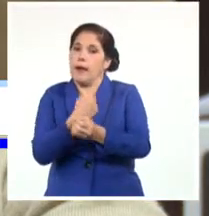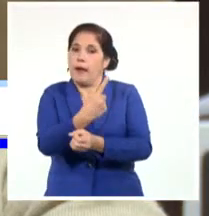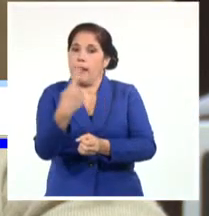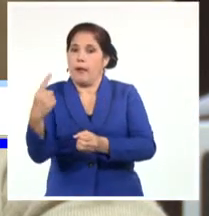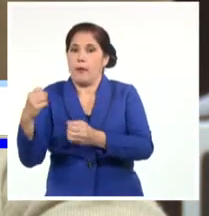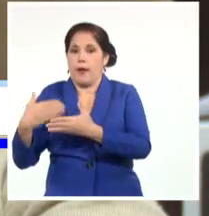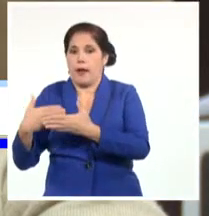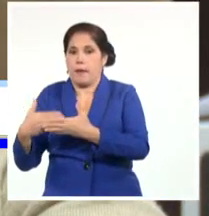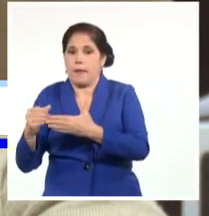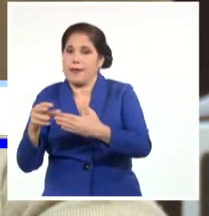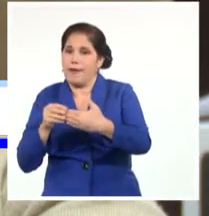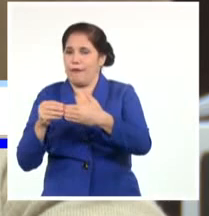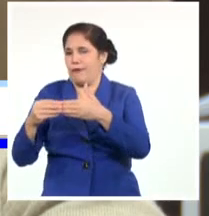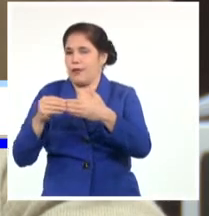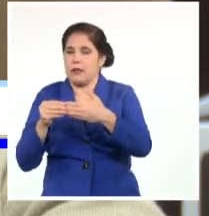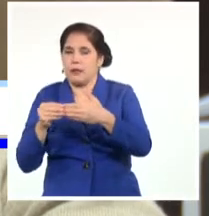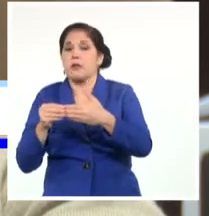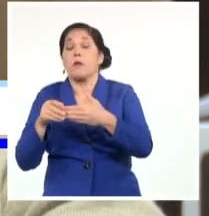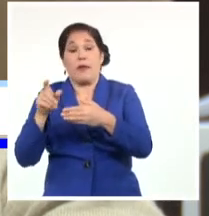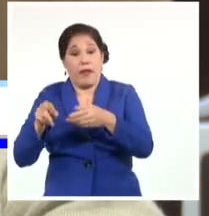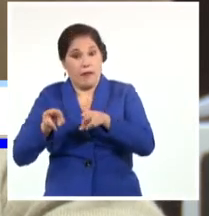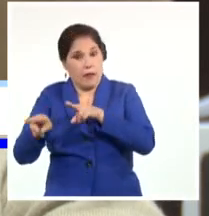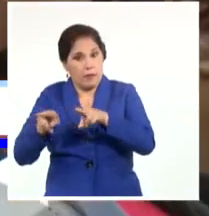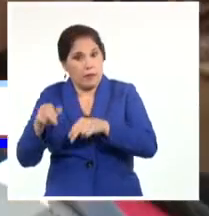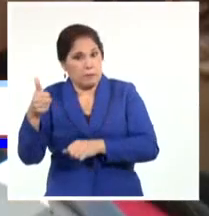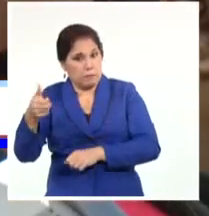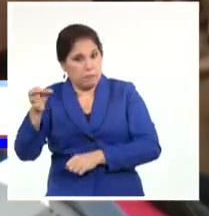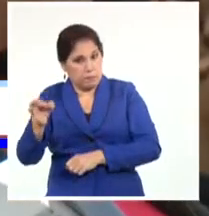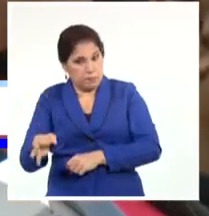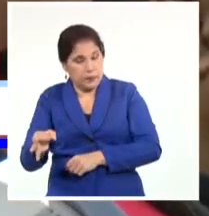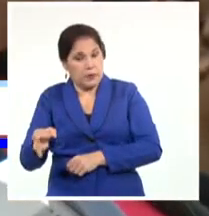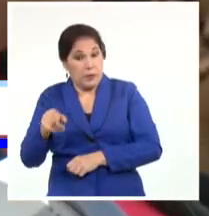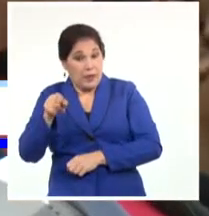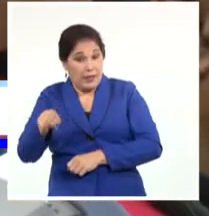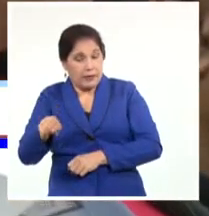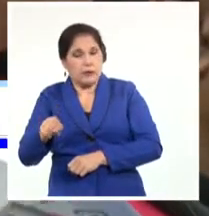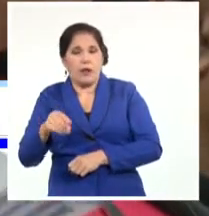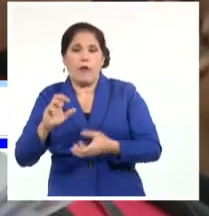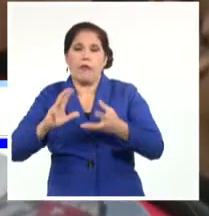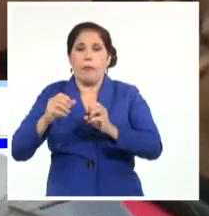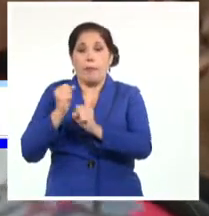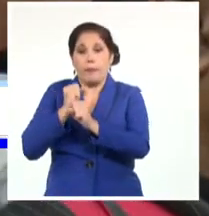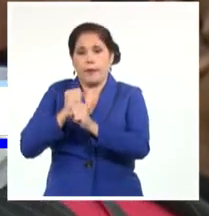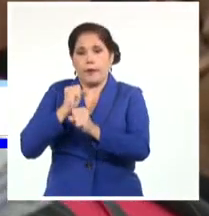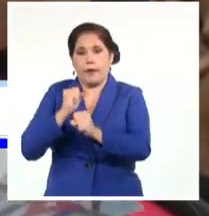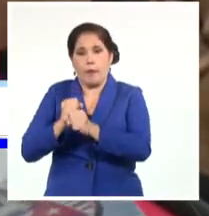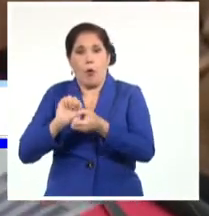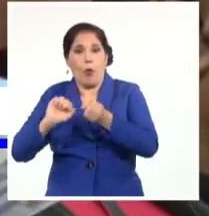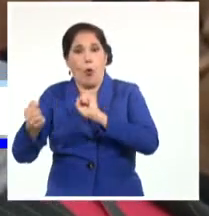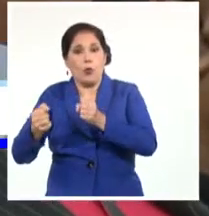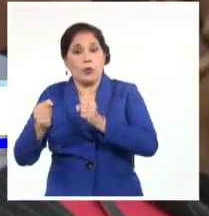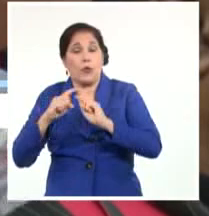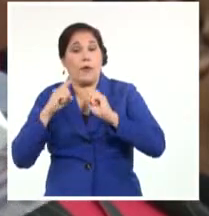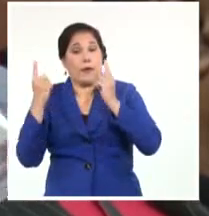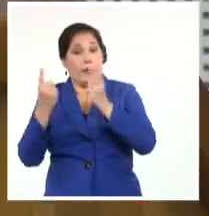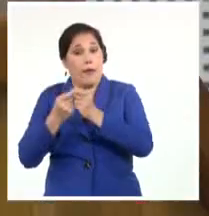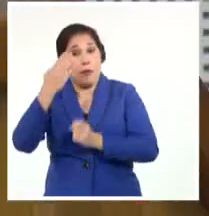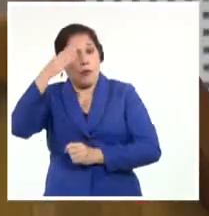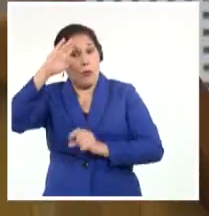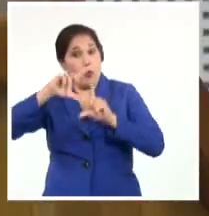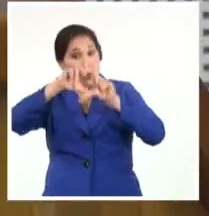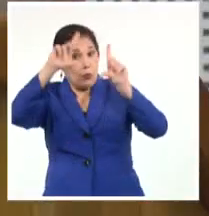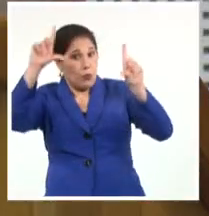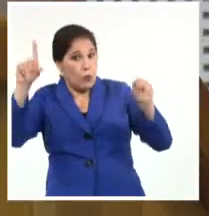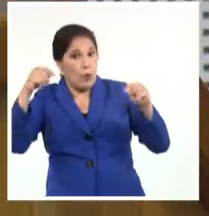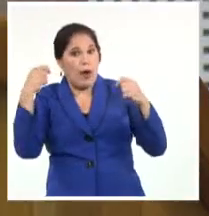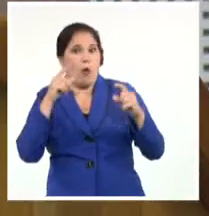entidad sin descuidar la correcta administración del mismo. De ahí que la filosofía de trabajo de la Contraloría General de la República tenga